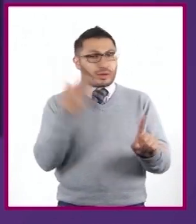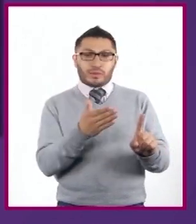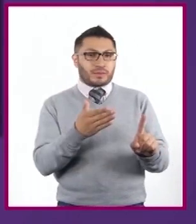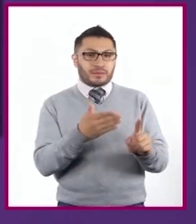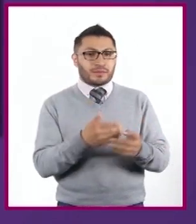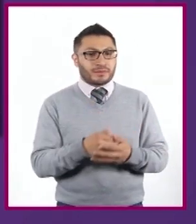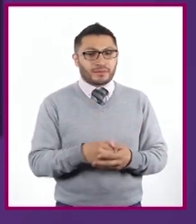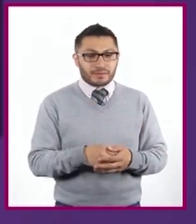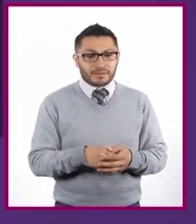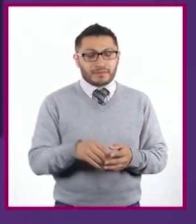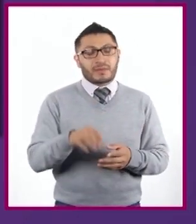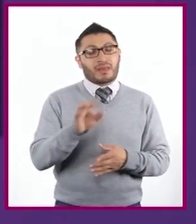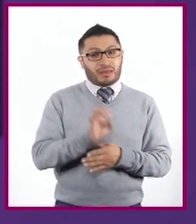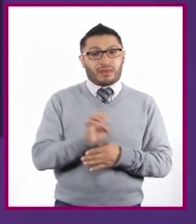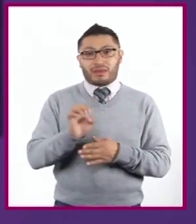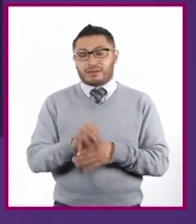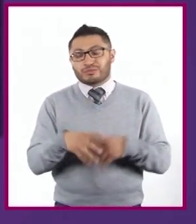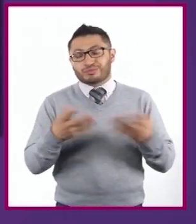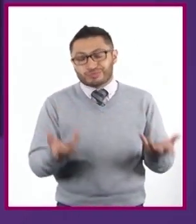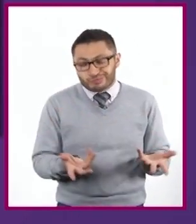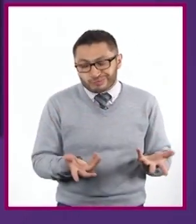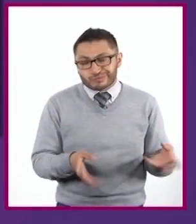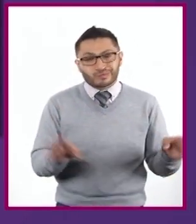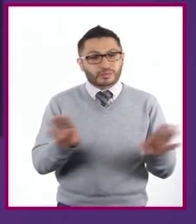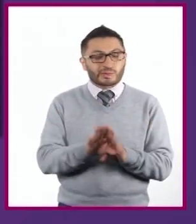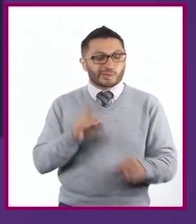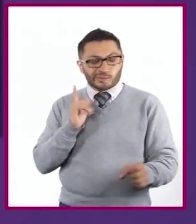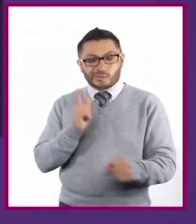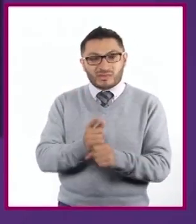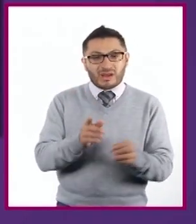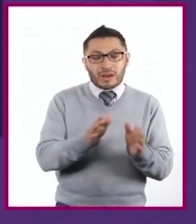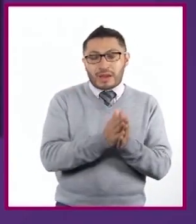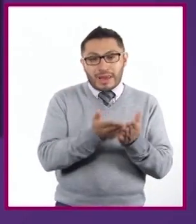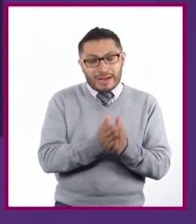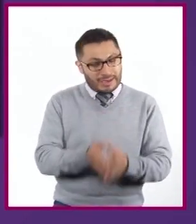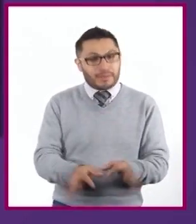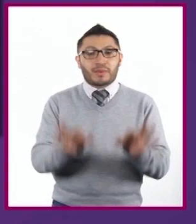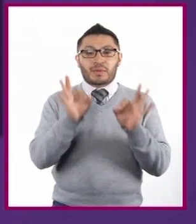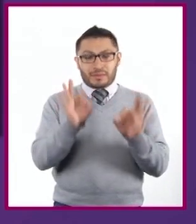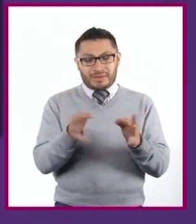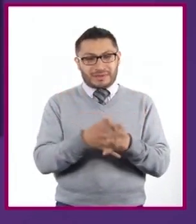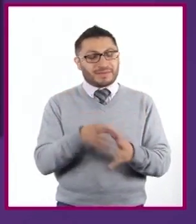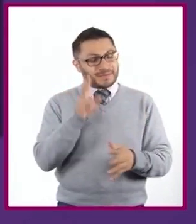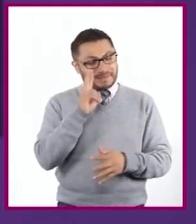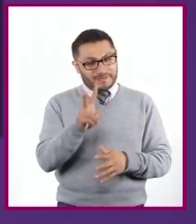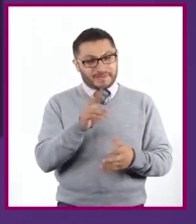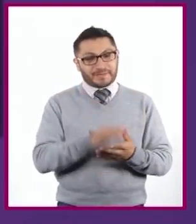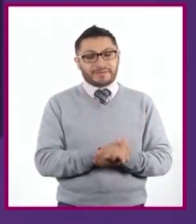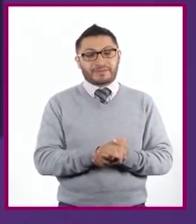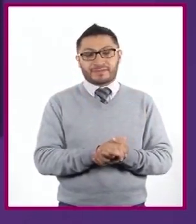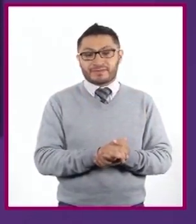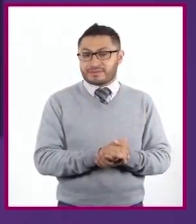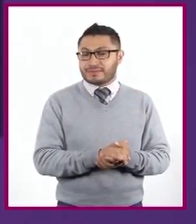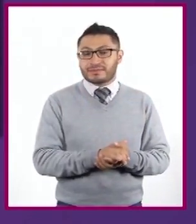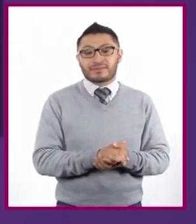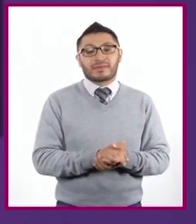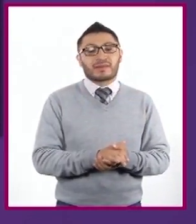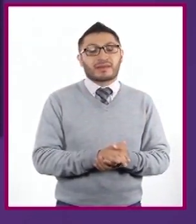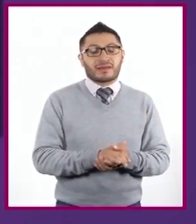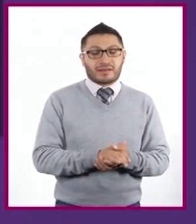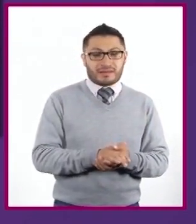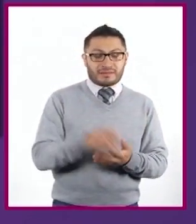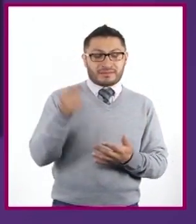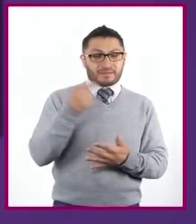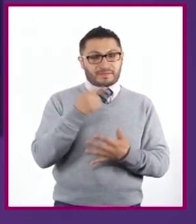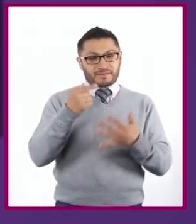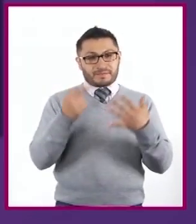propósitos. Entonces, ¿cómo saber cuál libro es el que más nos conviene? Veamos. Los ingredientes